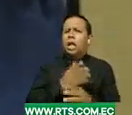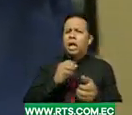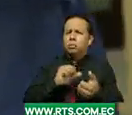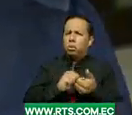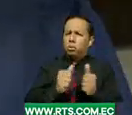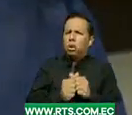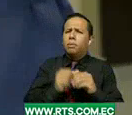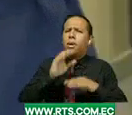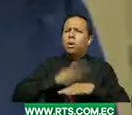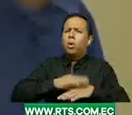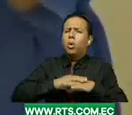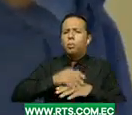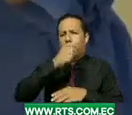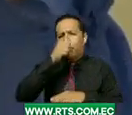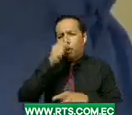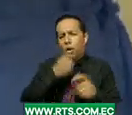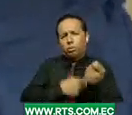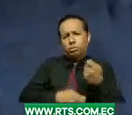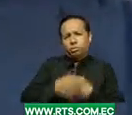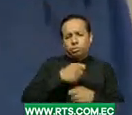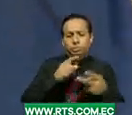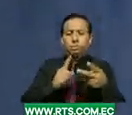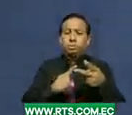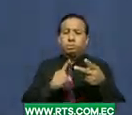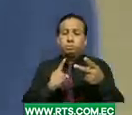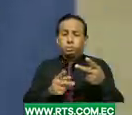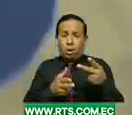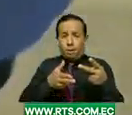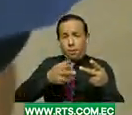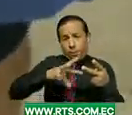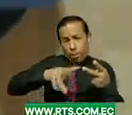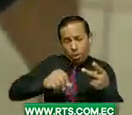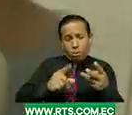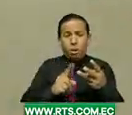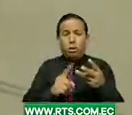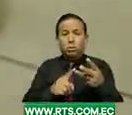drogas, uno por robo y dos más por delitos contra la vida, informó.